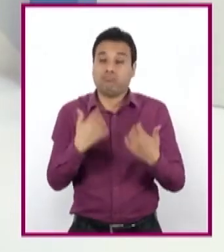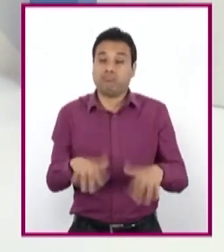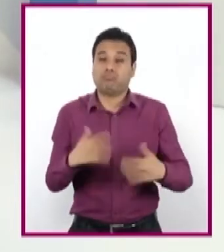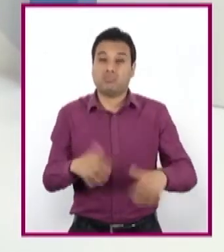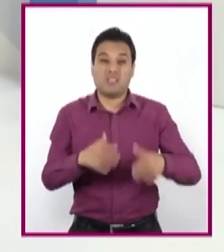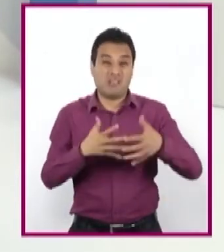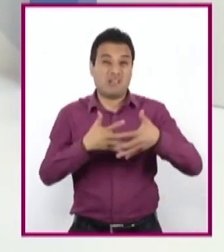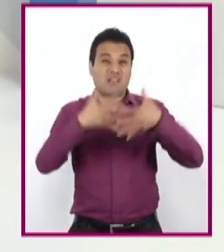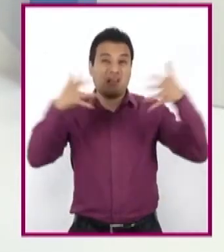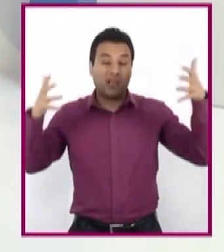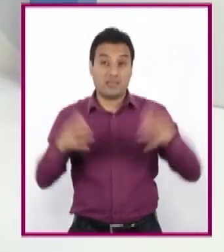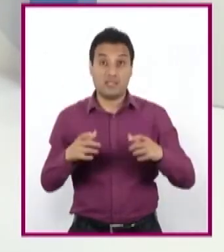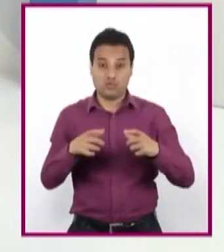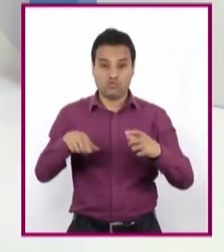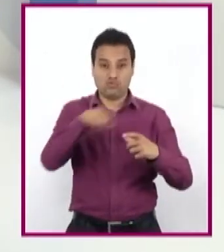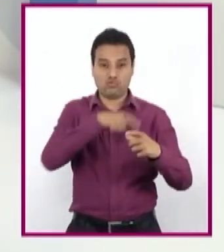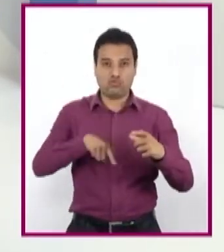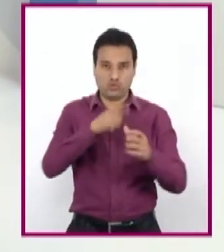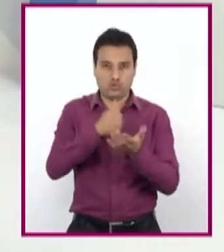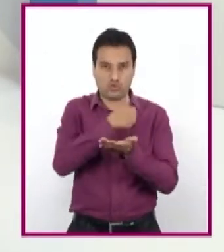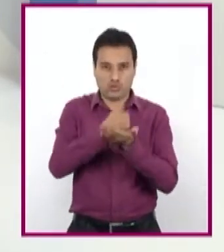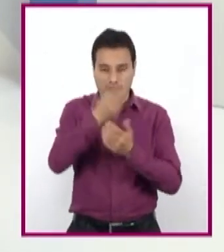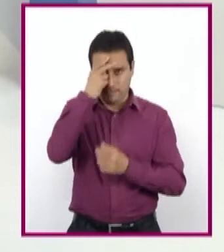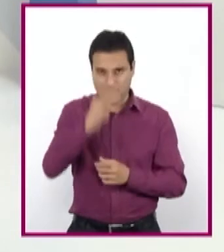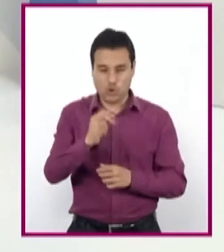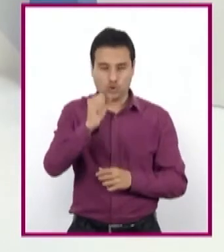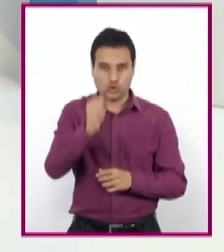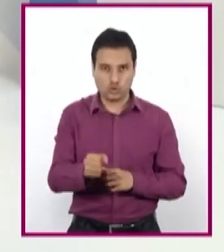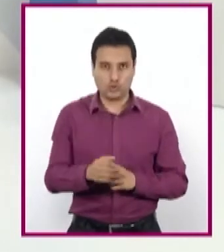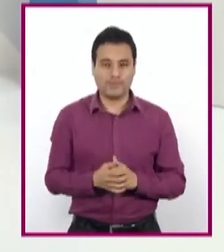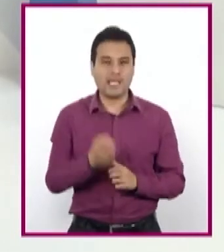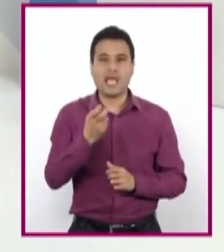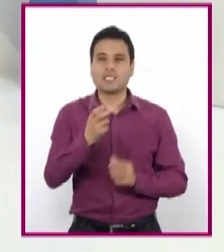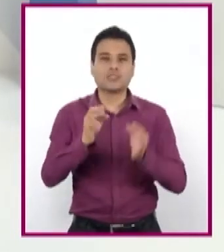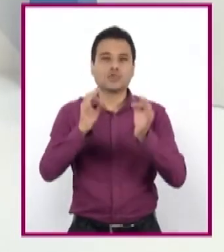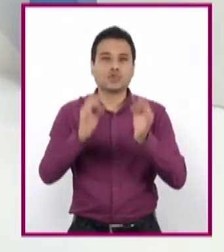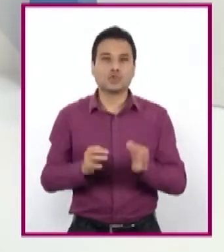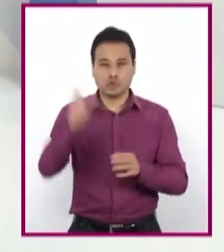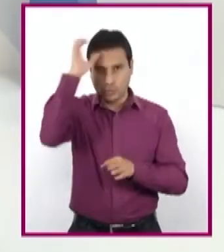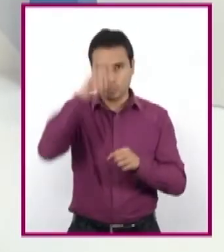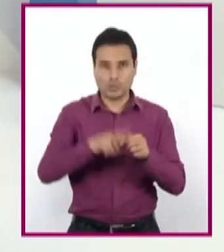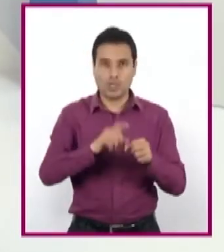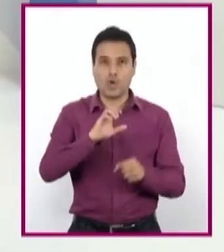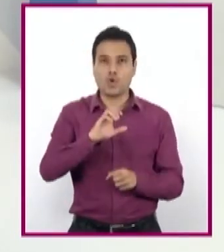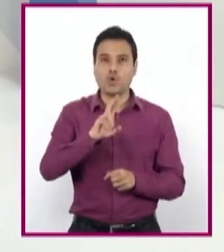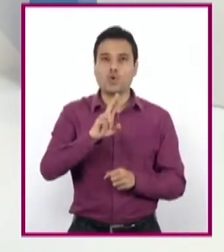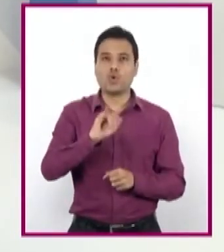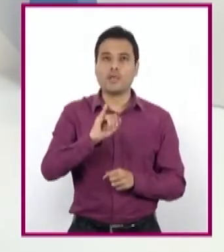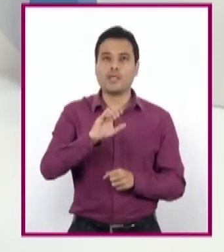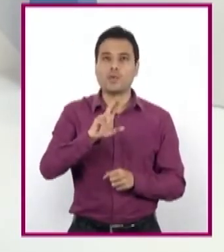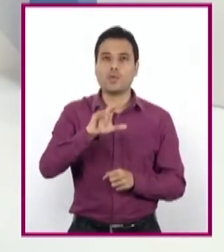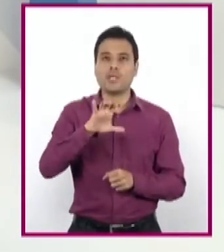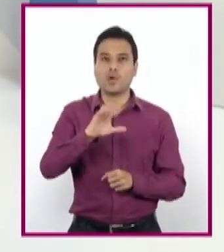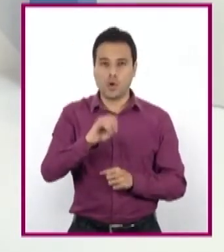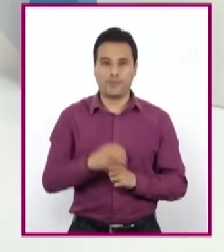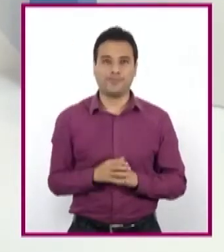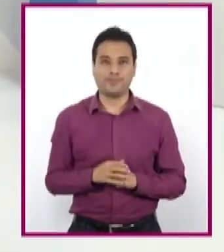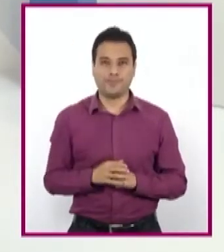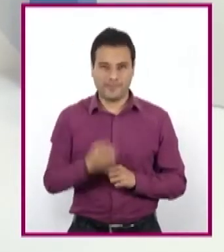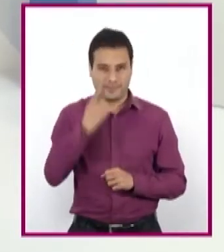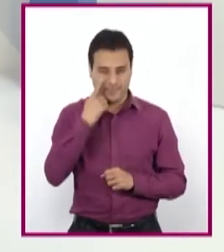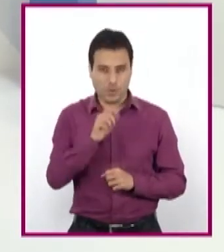forma circular, al sur de la Ciudad de México, la cual perteneció a la cultura huicuilca. Ahora vamos con otra